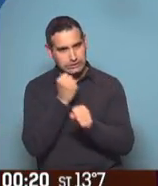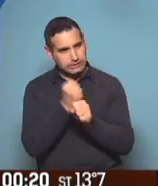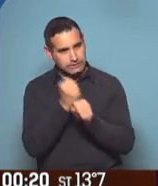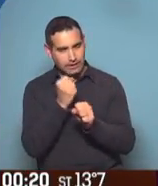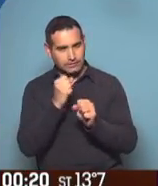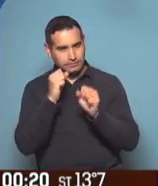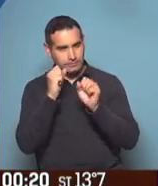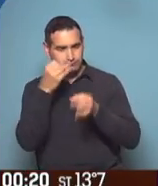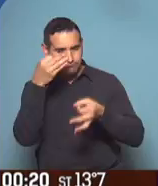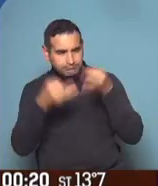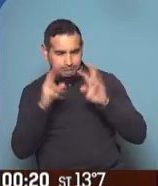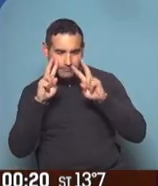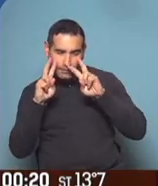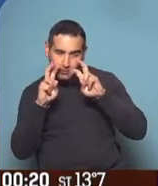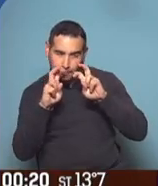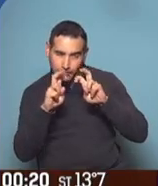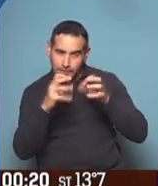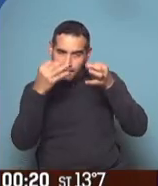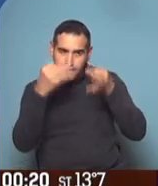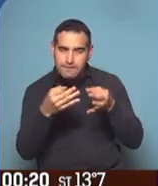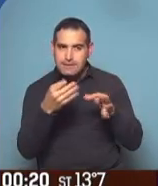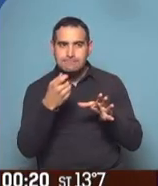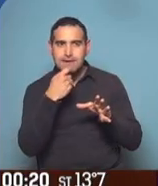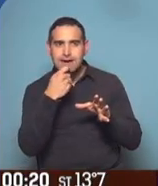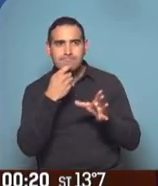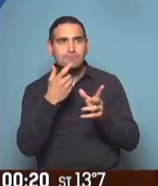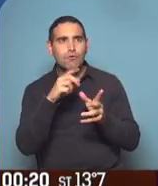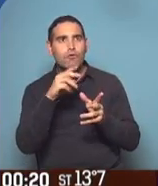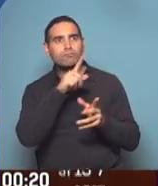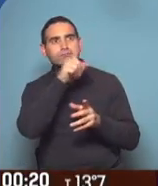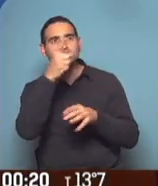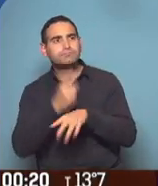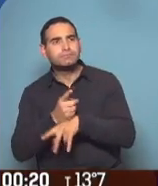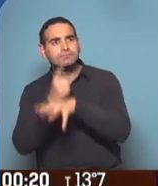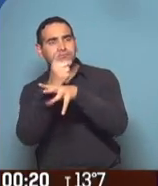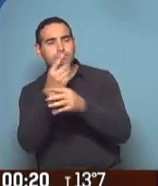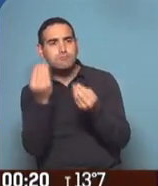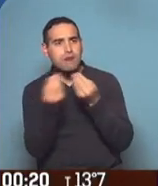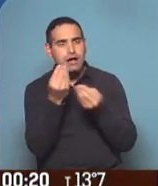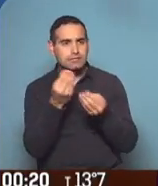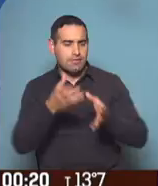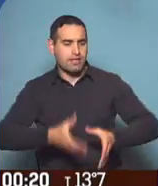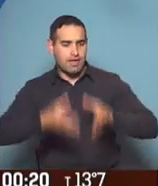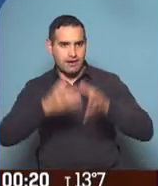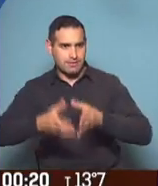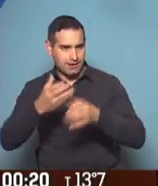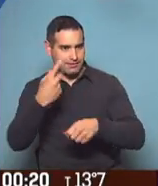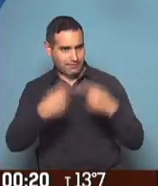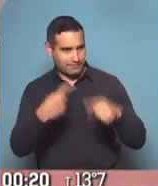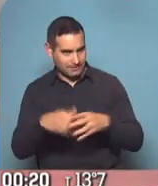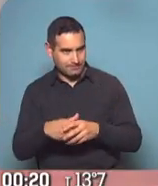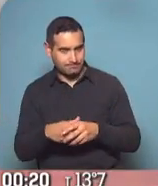completo de todas las circunstancias que podía experimentar los tanques desde la tercera etapa claro